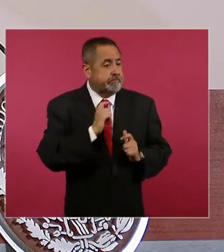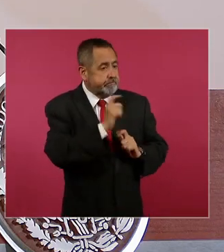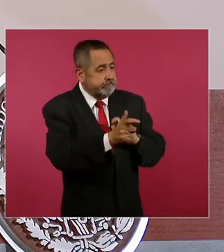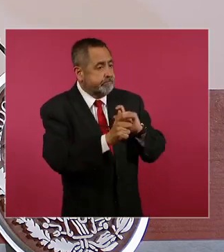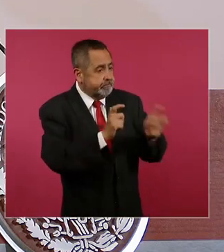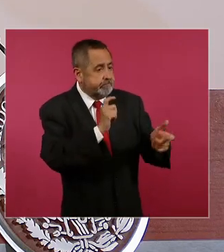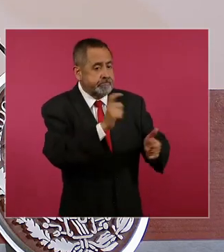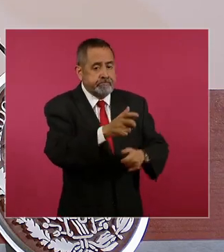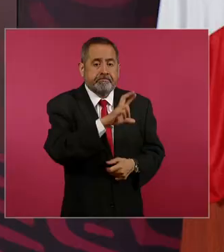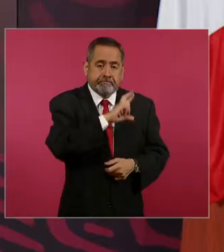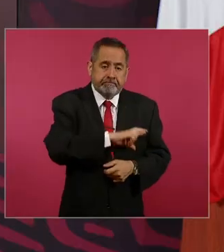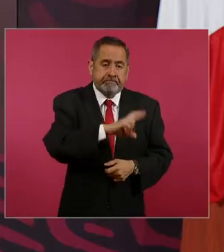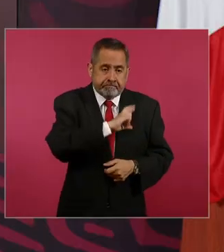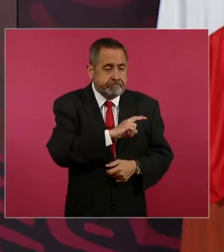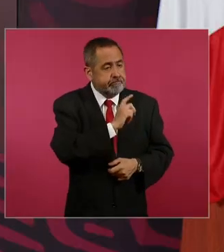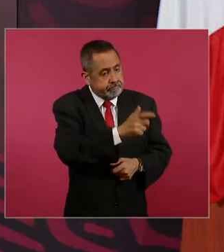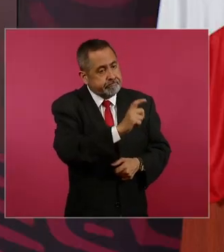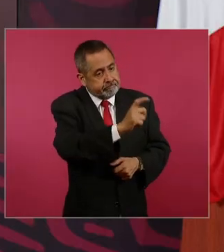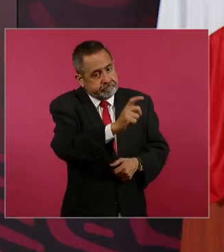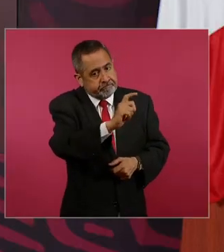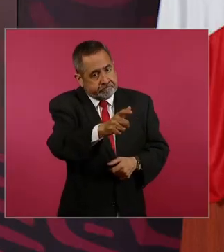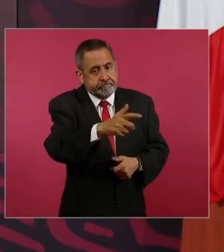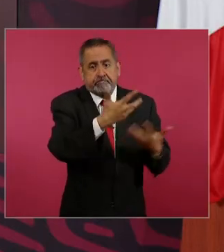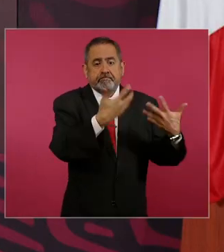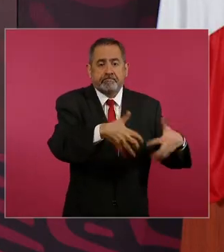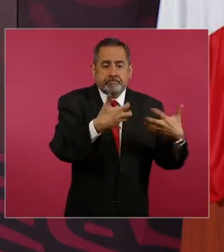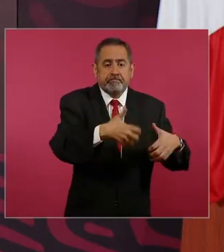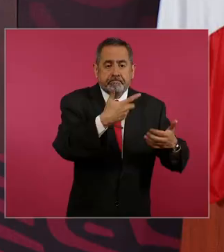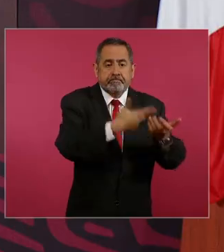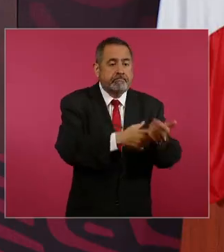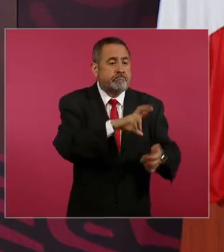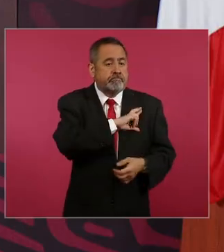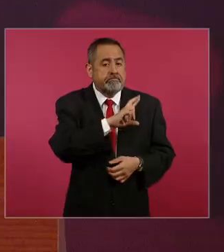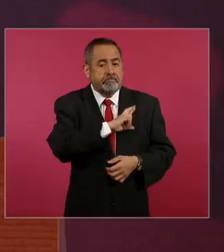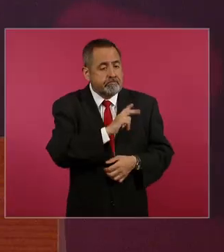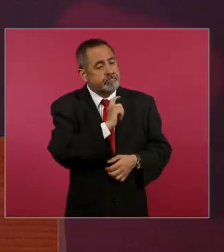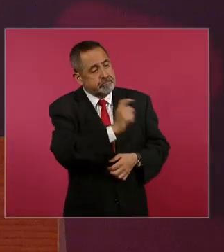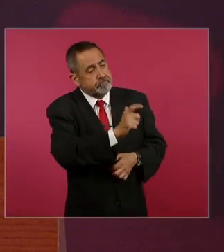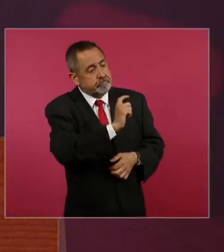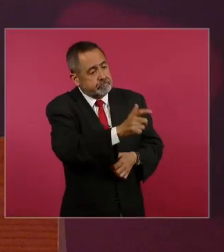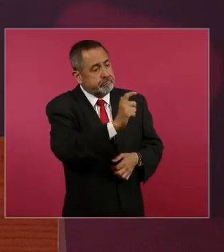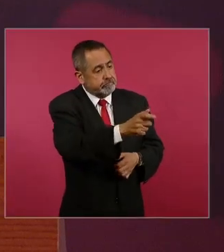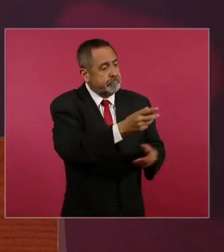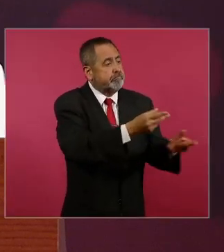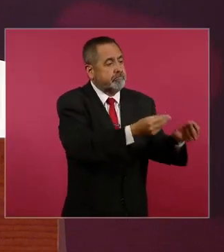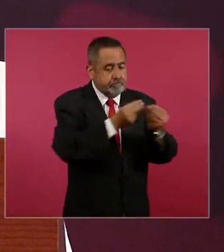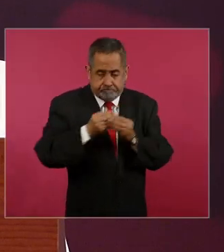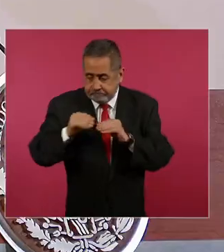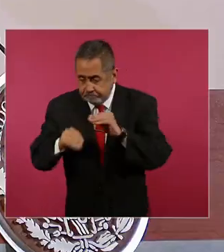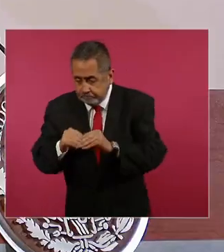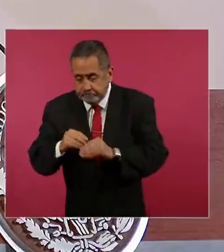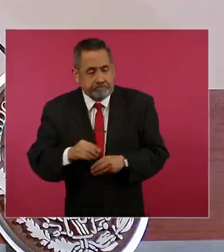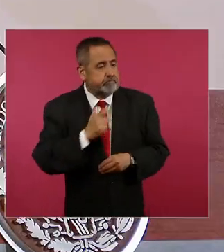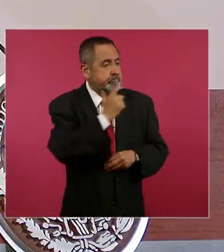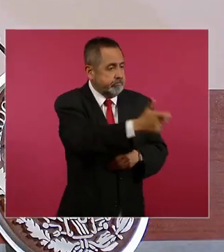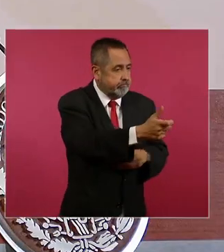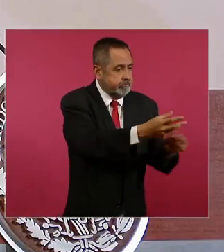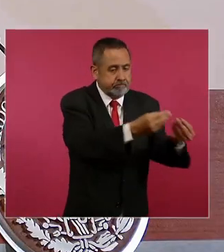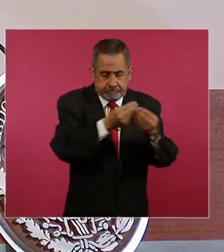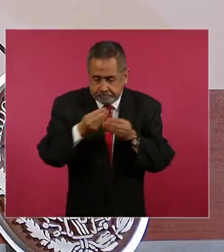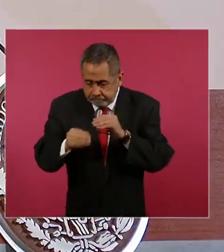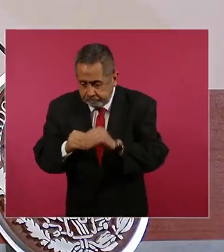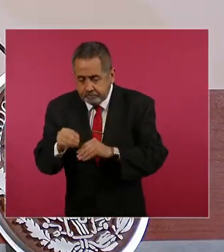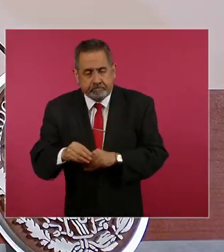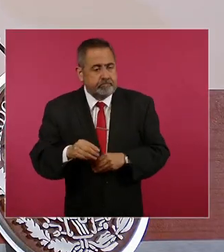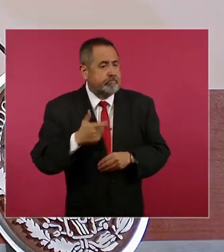que pedir a una empresa privada el hecho de para poder dar la